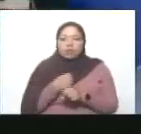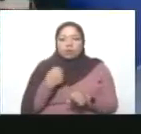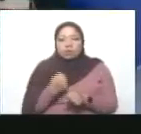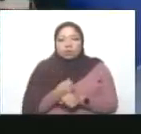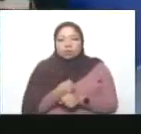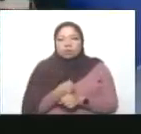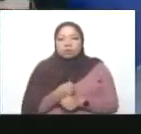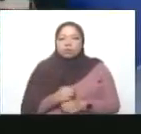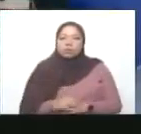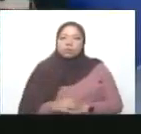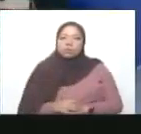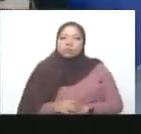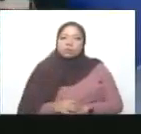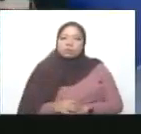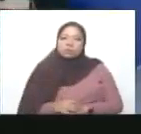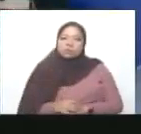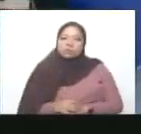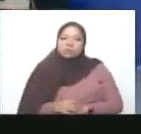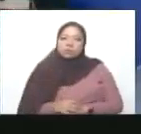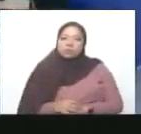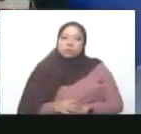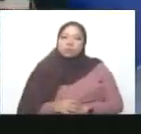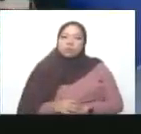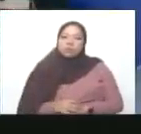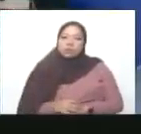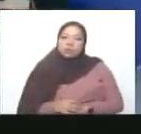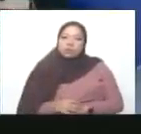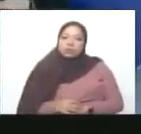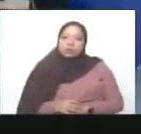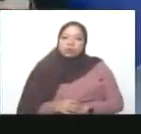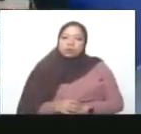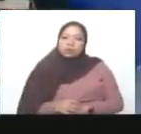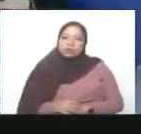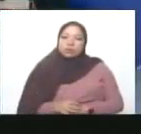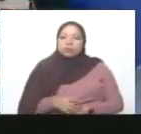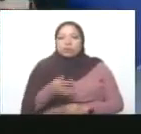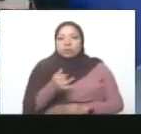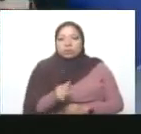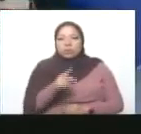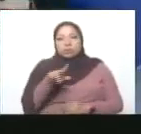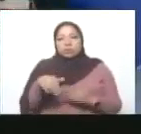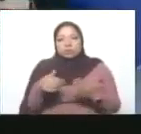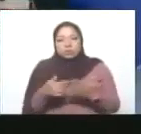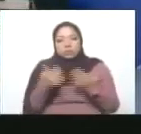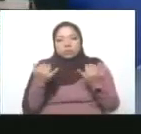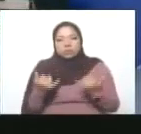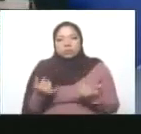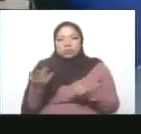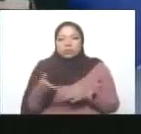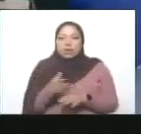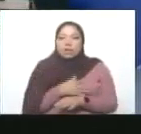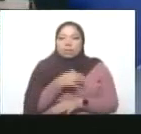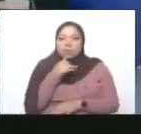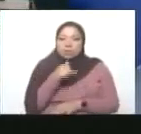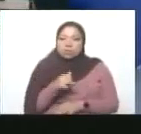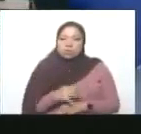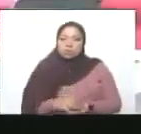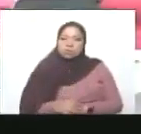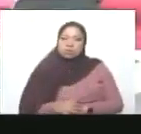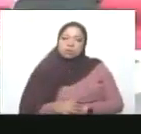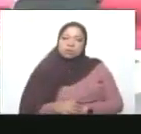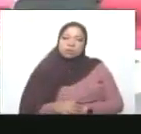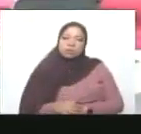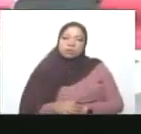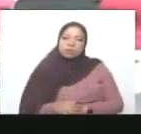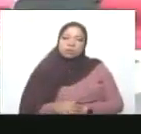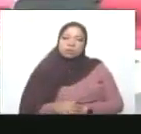Castro Soteldo, con las cifras en la mano que le vamos a llevar del primer lugar y con esta instrucción que usted está dando y nos montamos a trabajar conmigo inmediato.